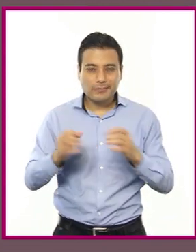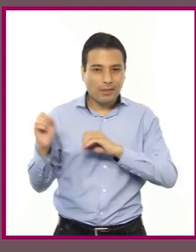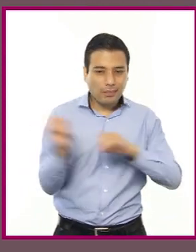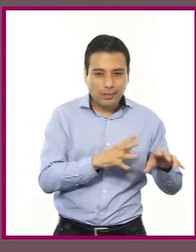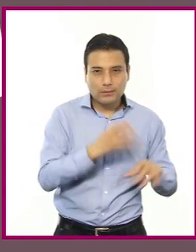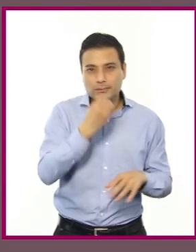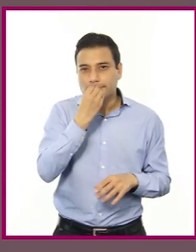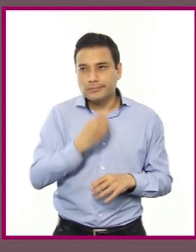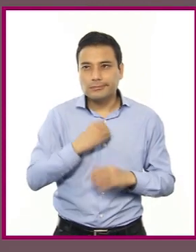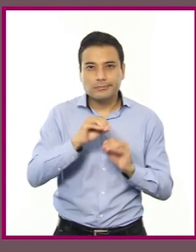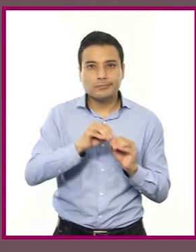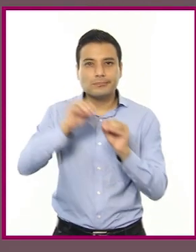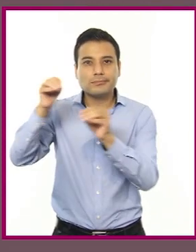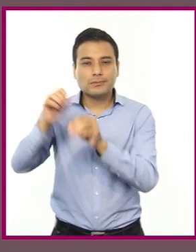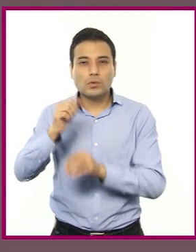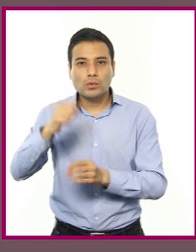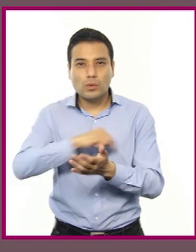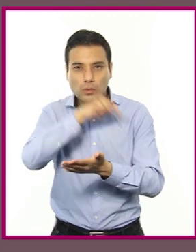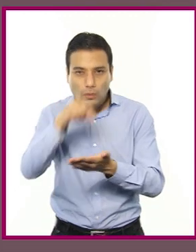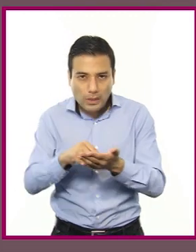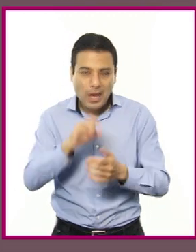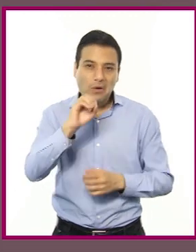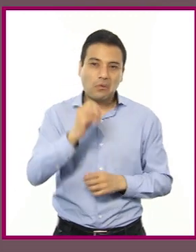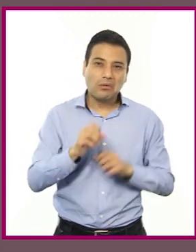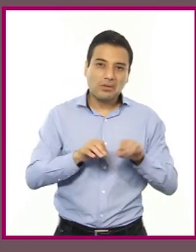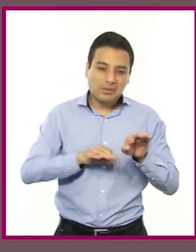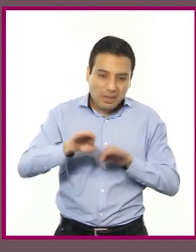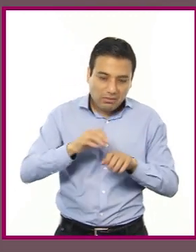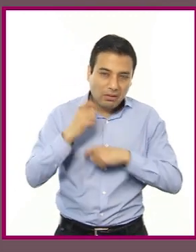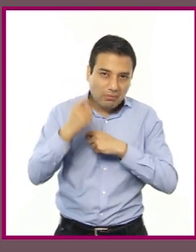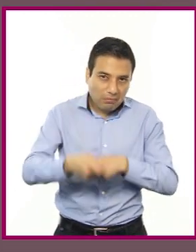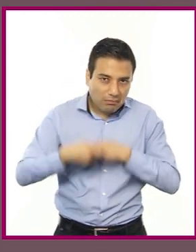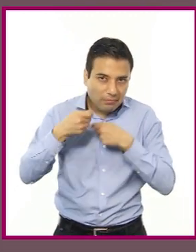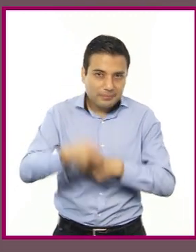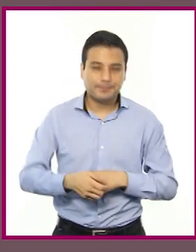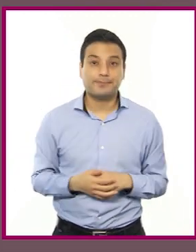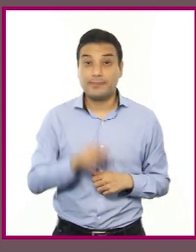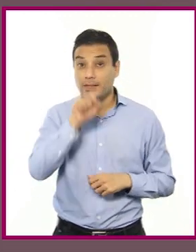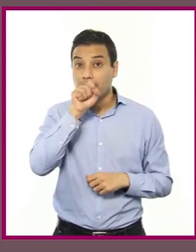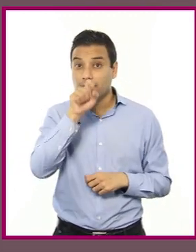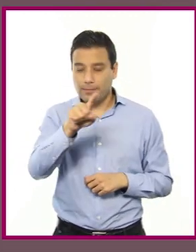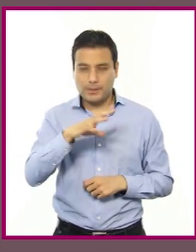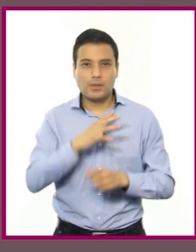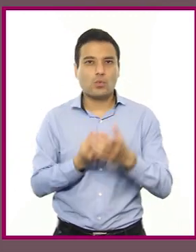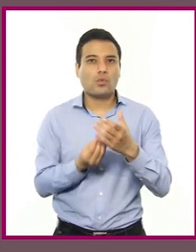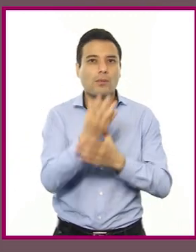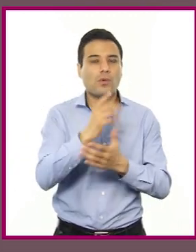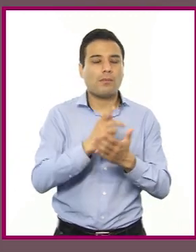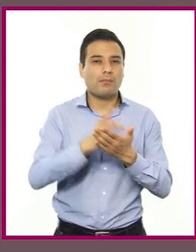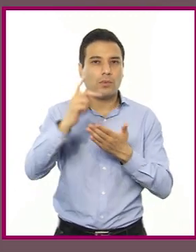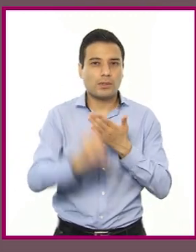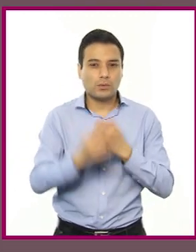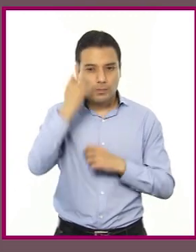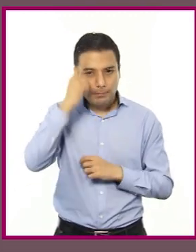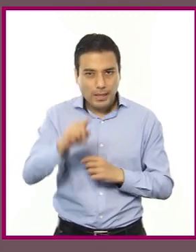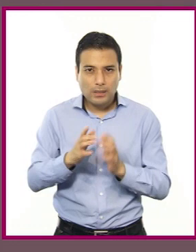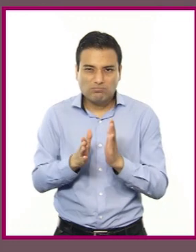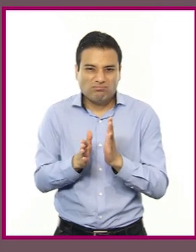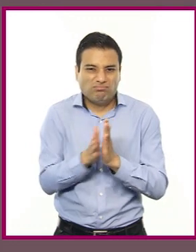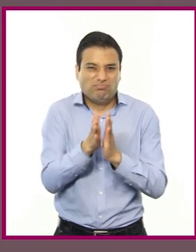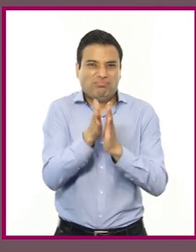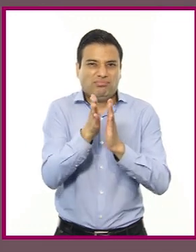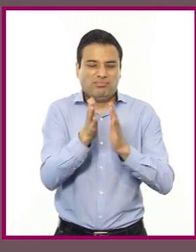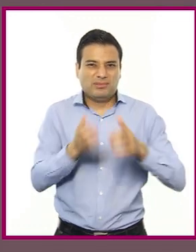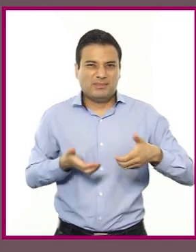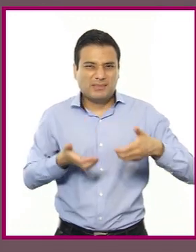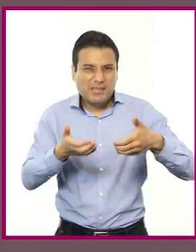migrantes. Además, se llevaron a cabo proyectos de infraestructura para fomentar la expansión